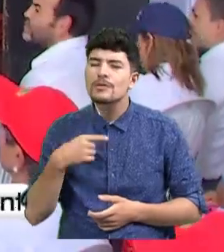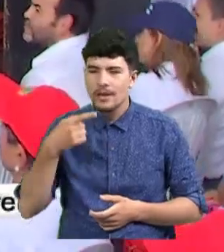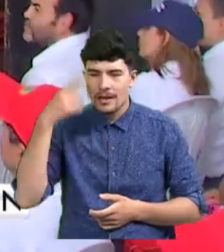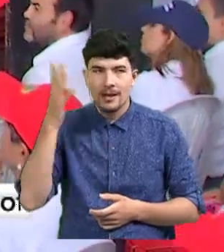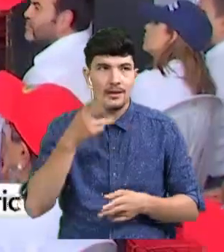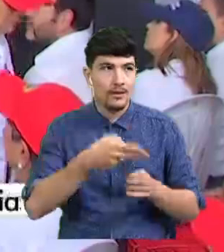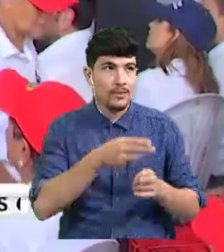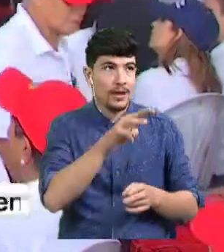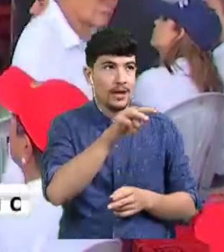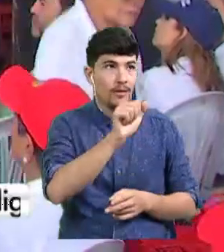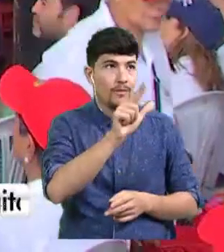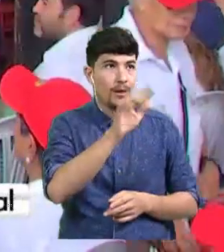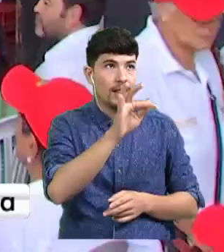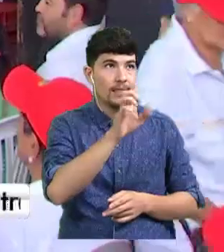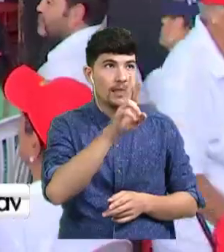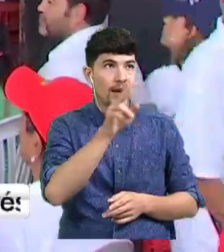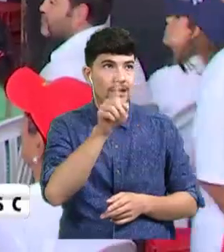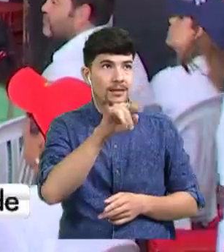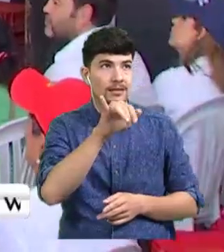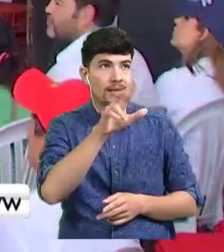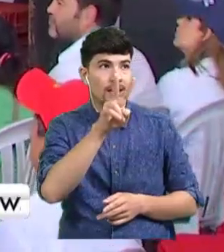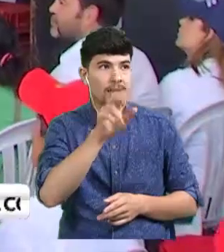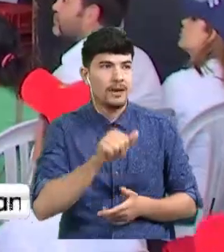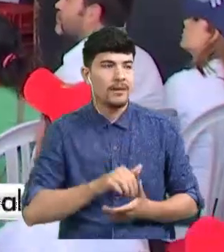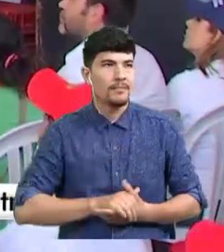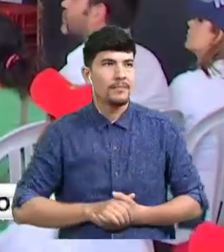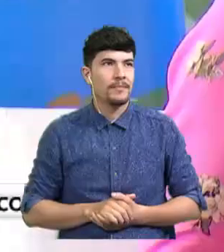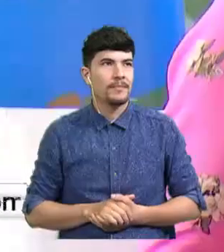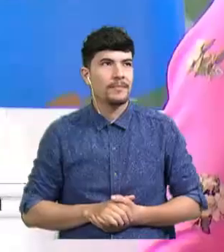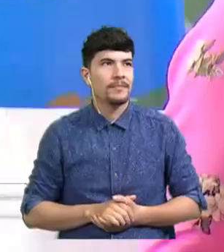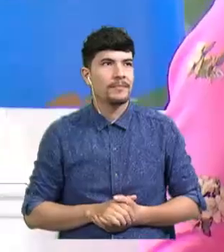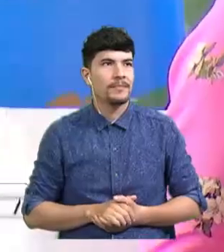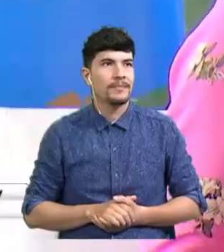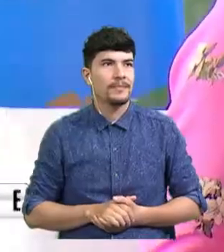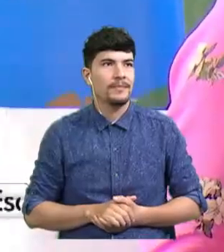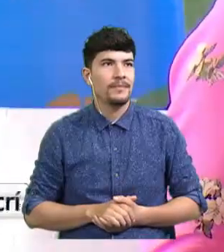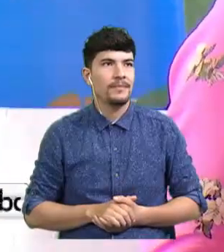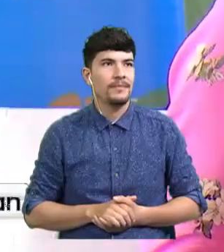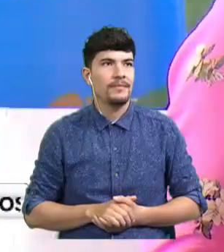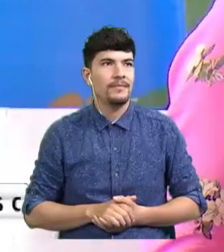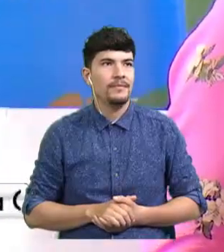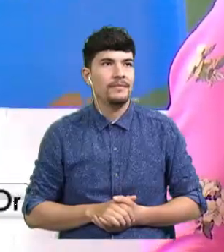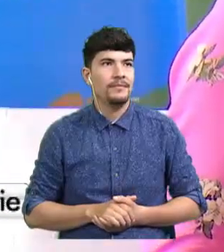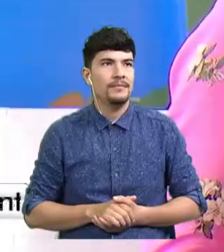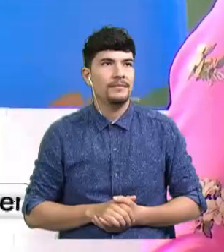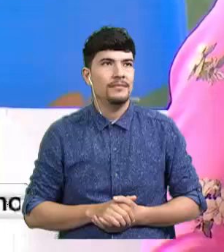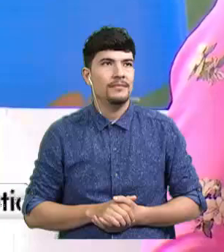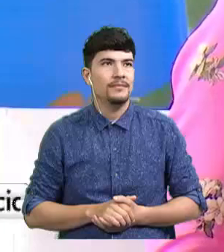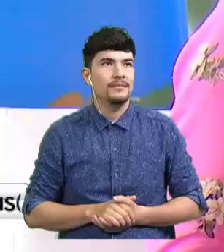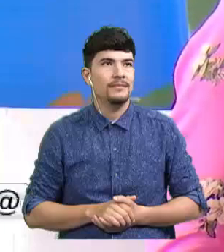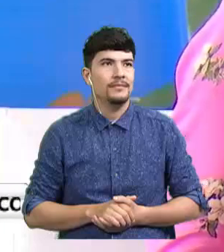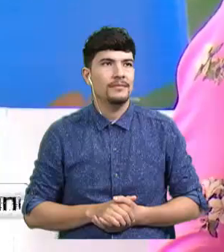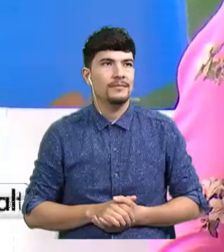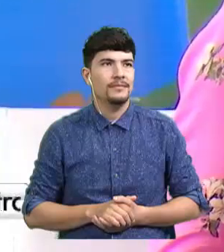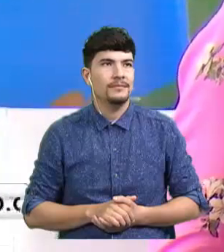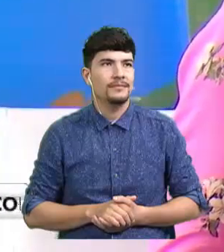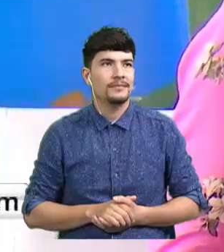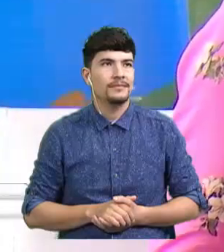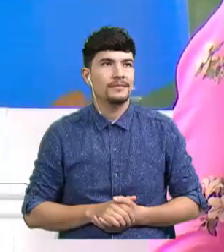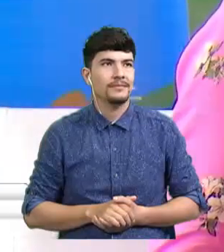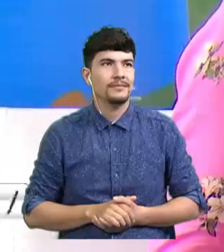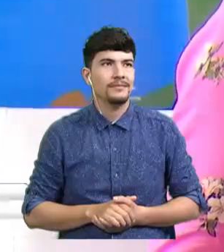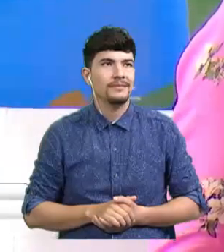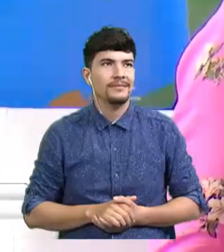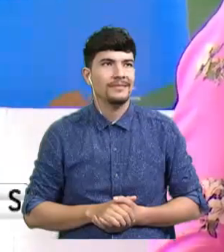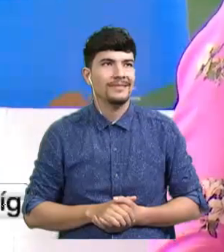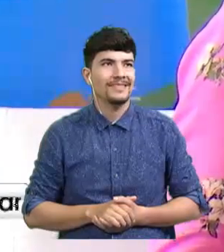Walter Silva. Bueno, algo de Walter Silva rápido, en 3 segundos. Vecina, ¿cómo le va? Manda a decir mi mamá que si